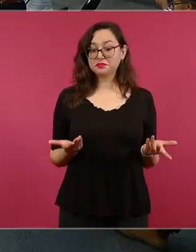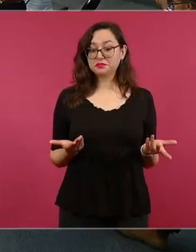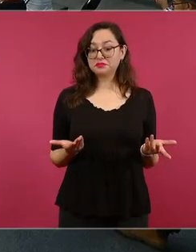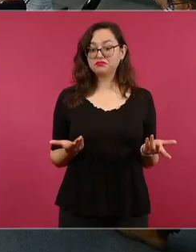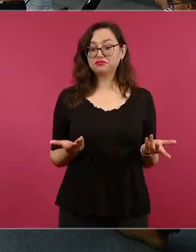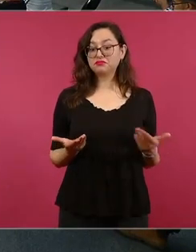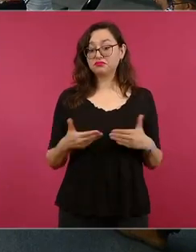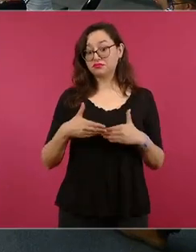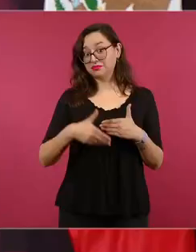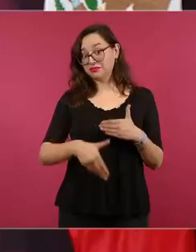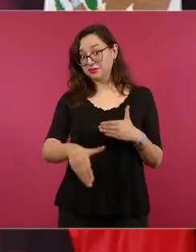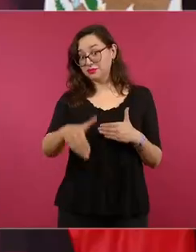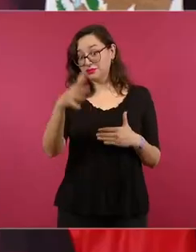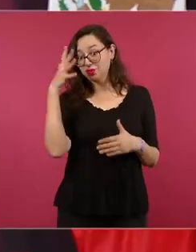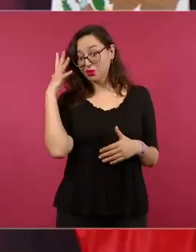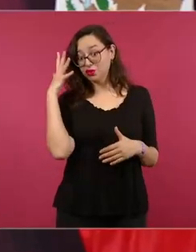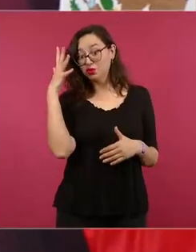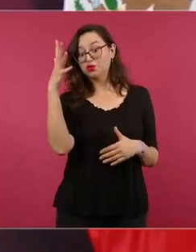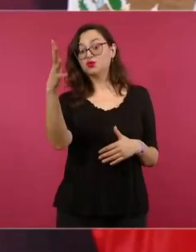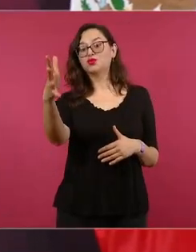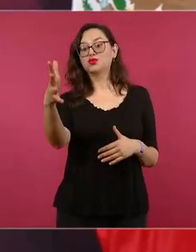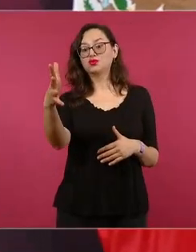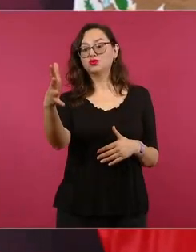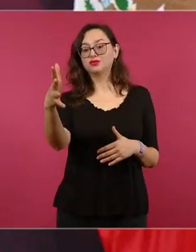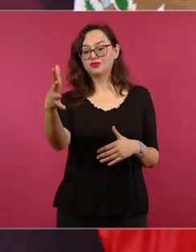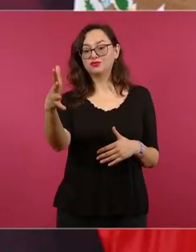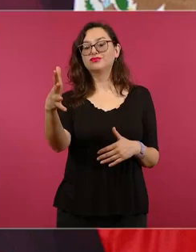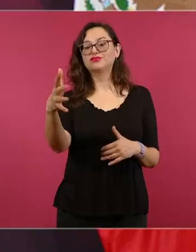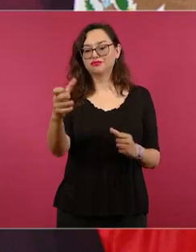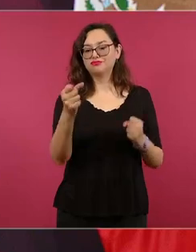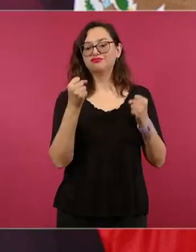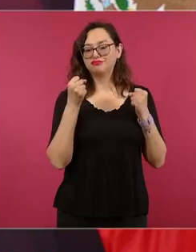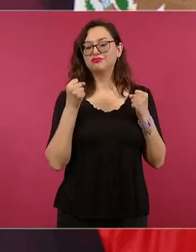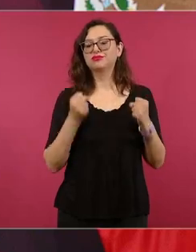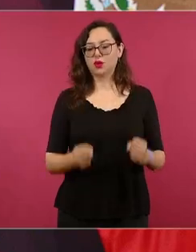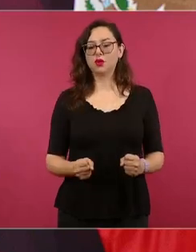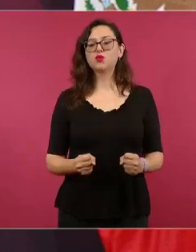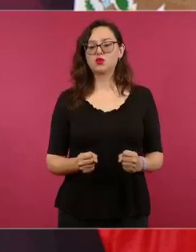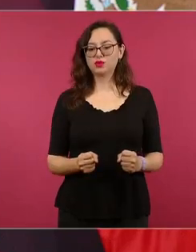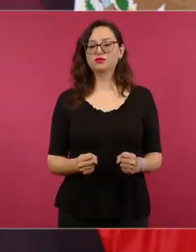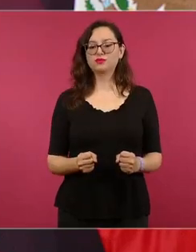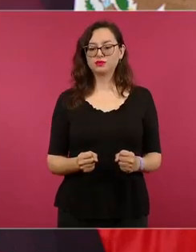el futuro está asegurado, no